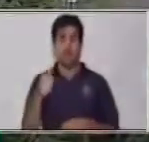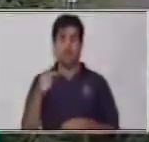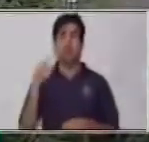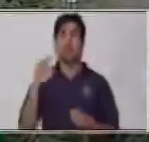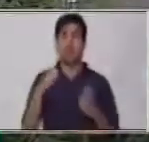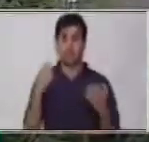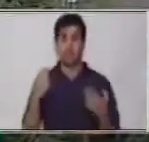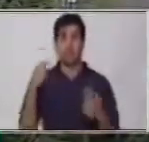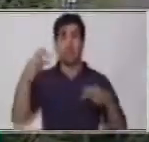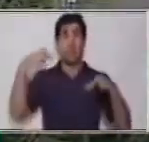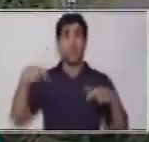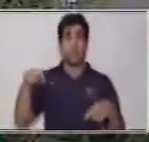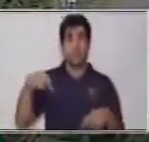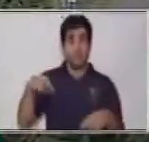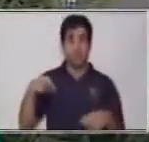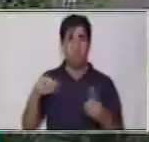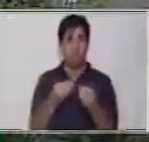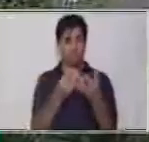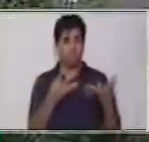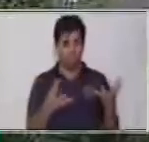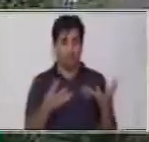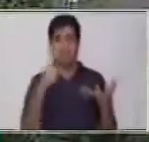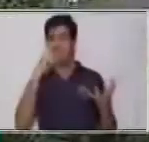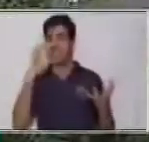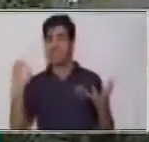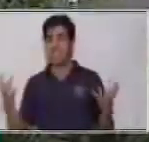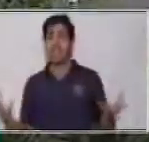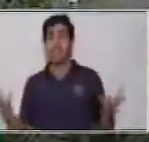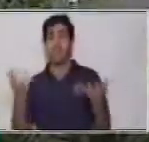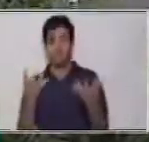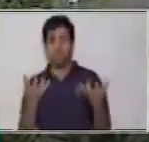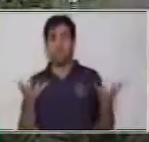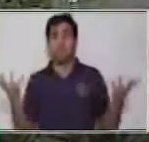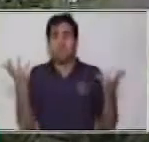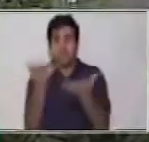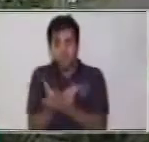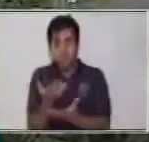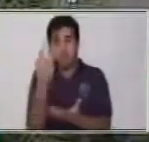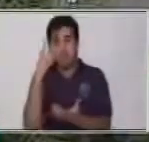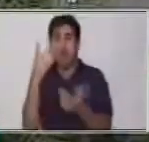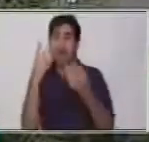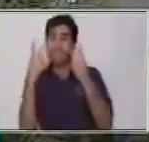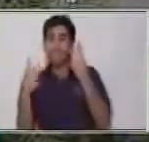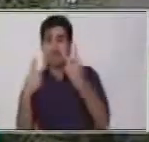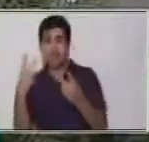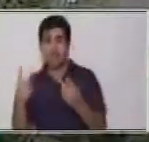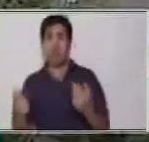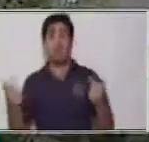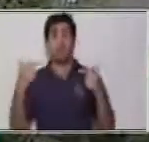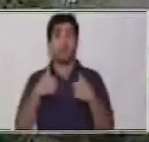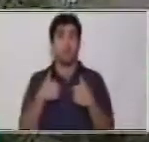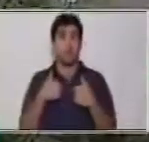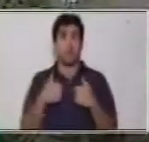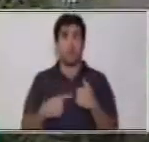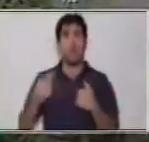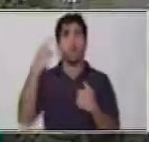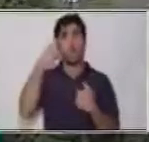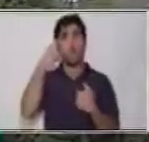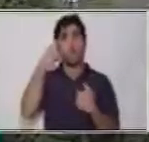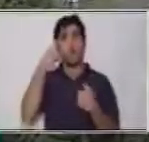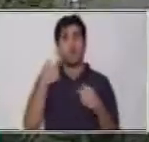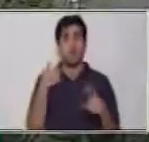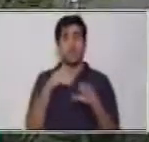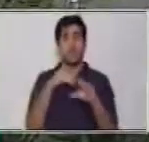de Víctor. Ellos deciden ir a jugar, pero Víctor se detiene